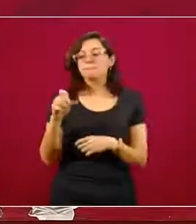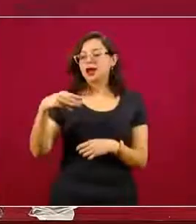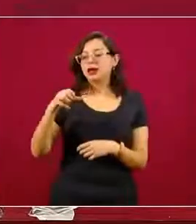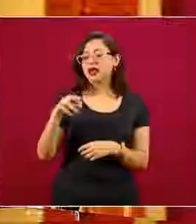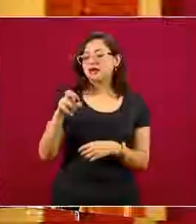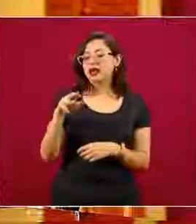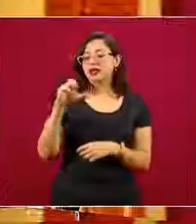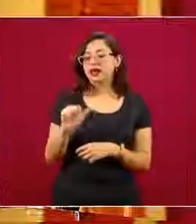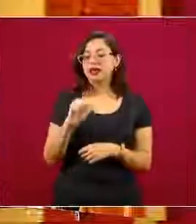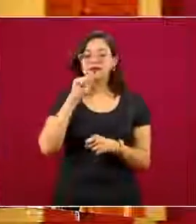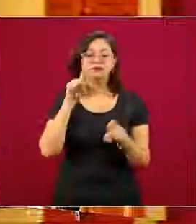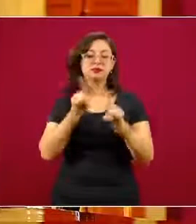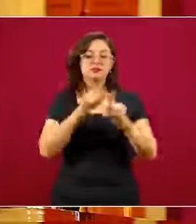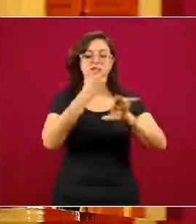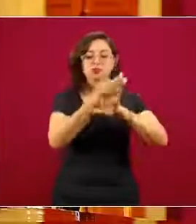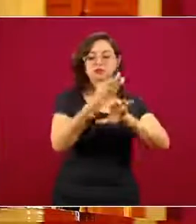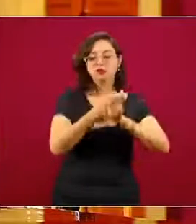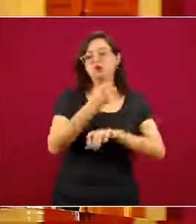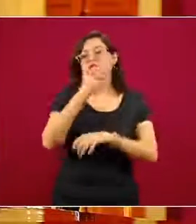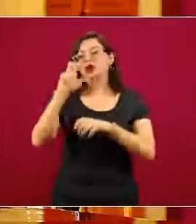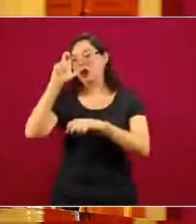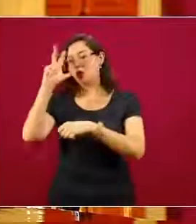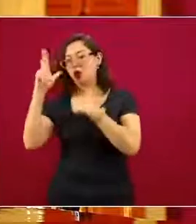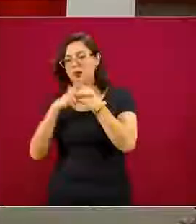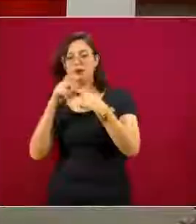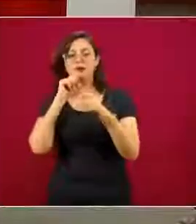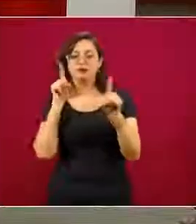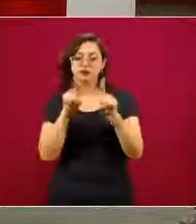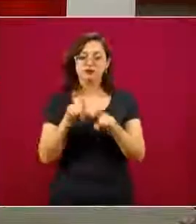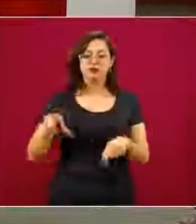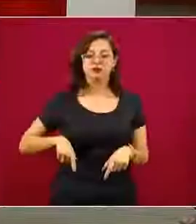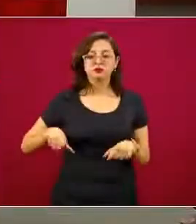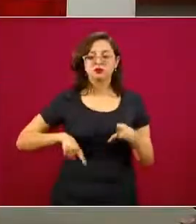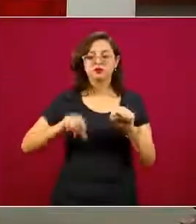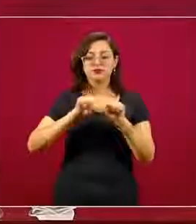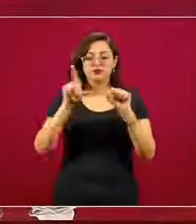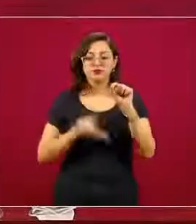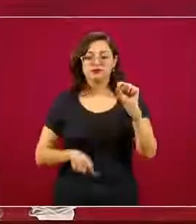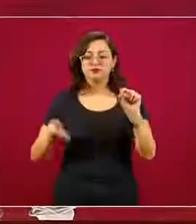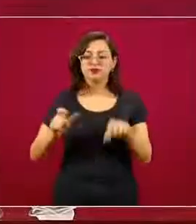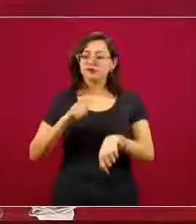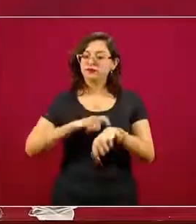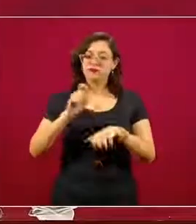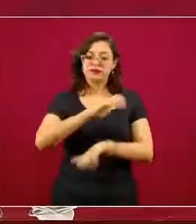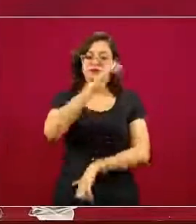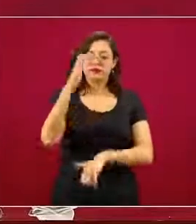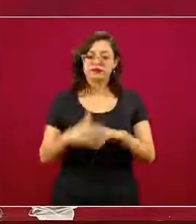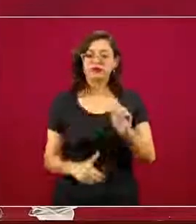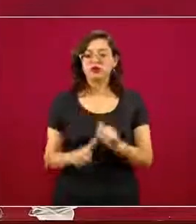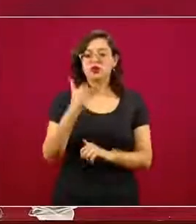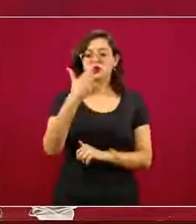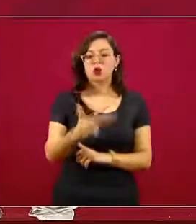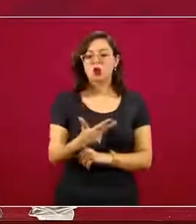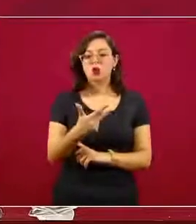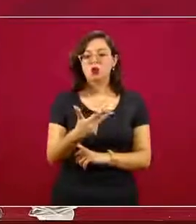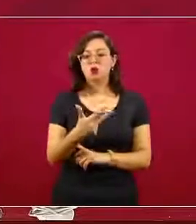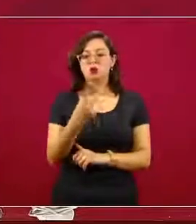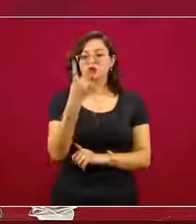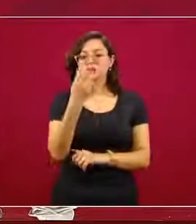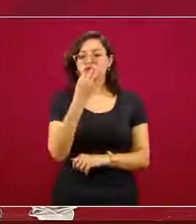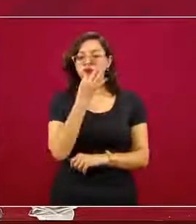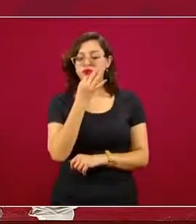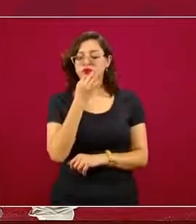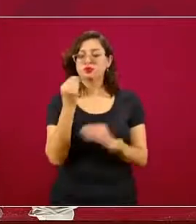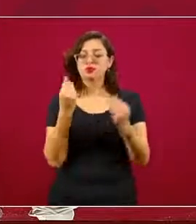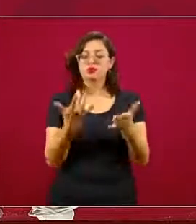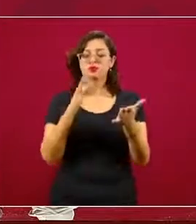tanto de Europa como de Estados Unidos, y también la hacemos en el Gobierno de México. Vamos a tener que terminar aquí, son las 20:02.